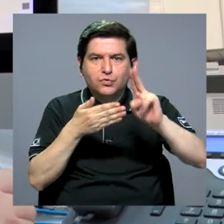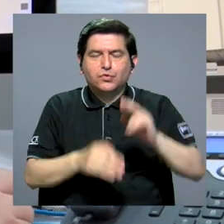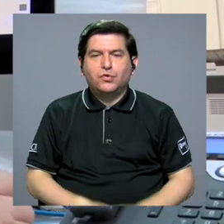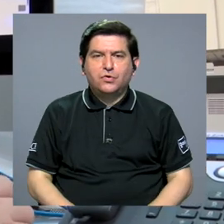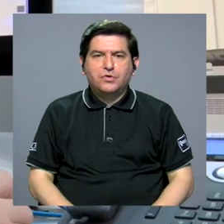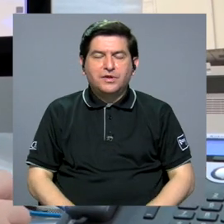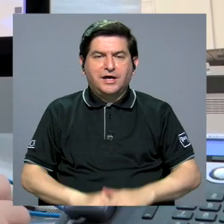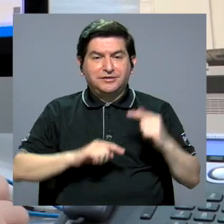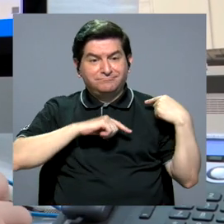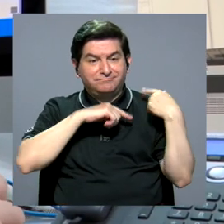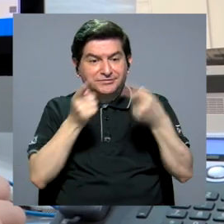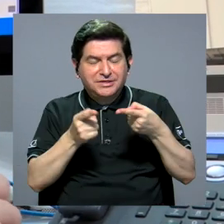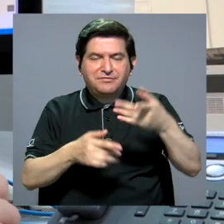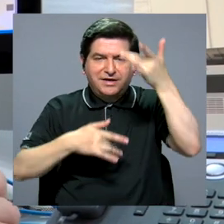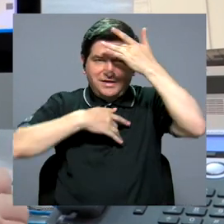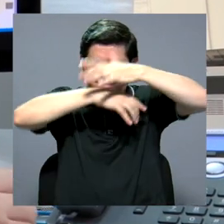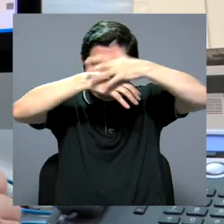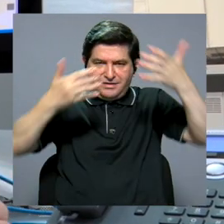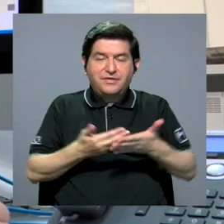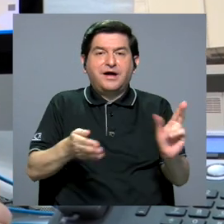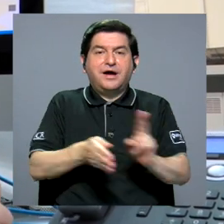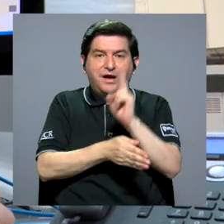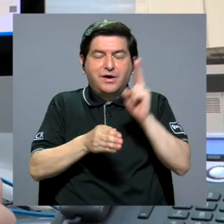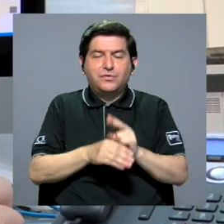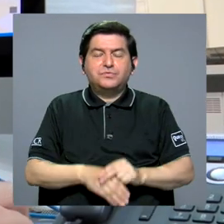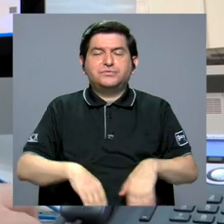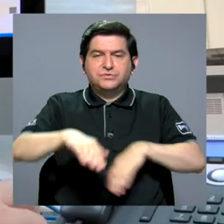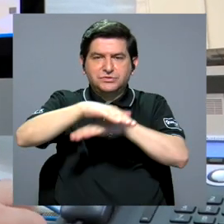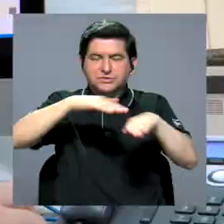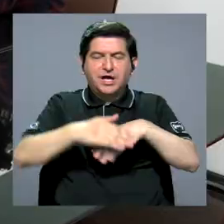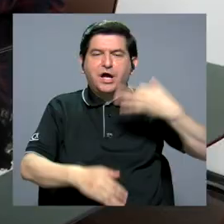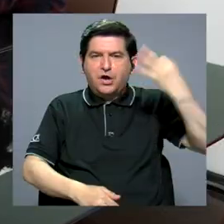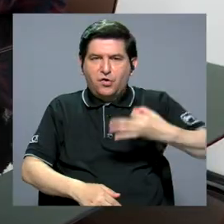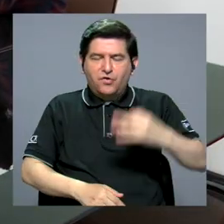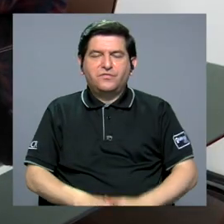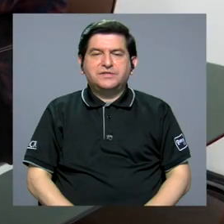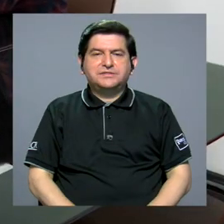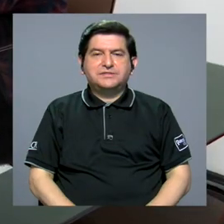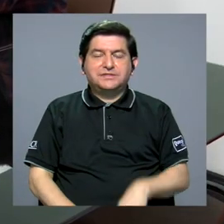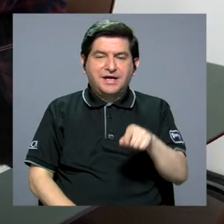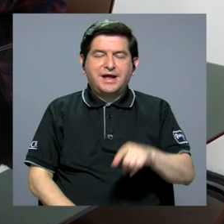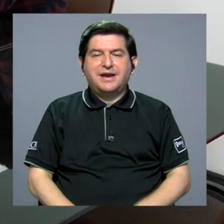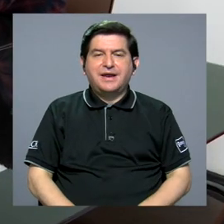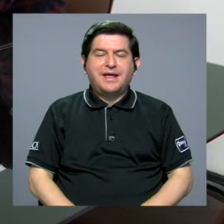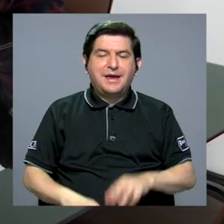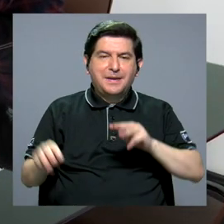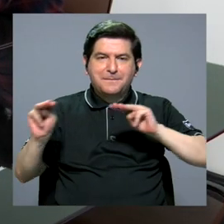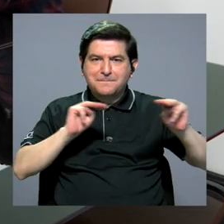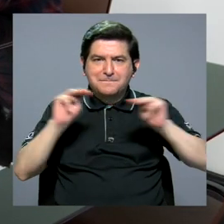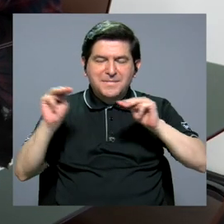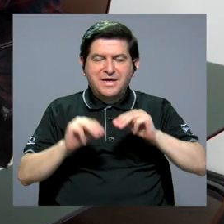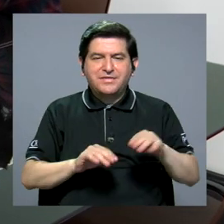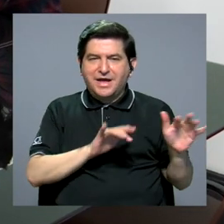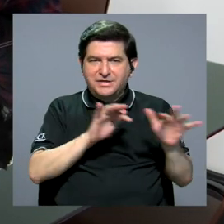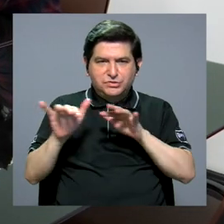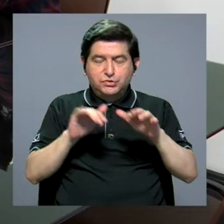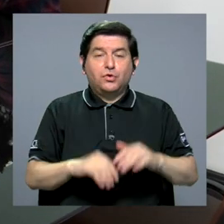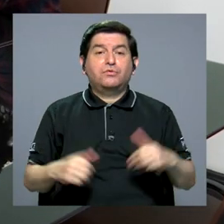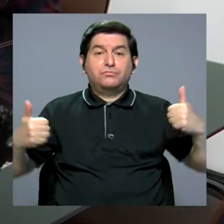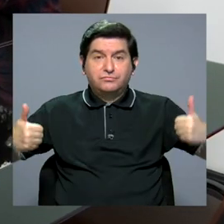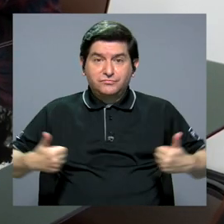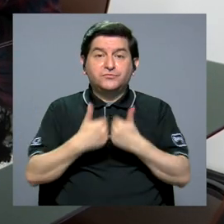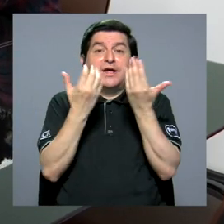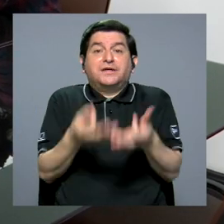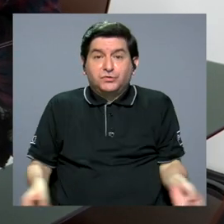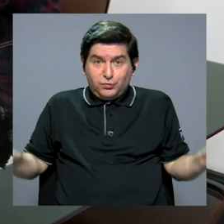comunidad universitaria fue empujada por la pandemia a utilizar la plataforma oficial de entornos mediación virtual. Ahora también tenemos